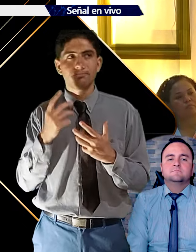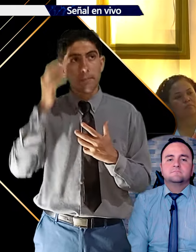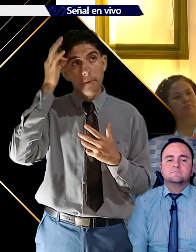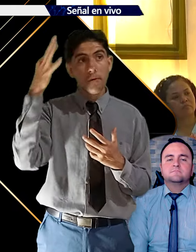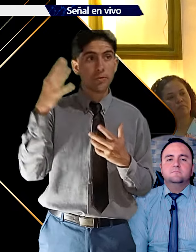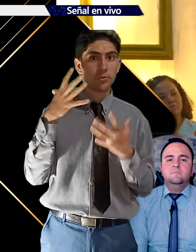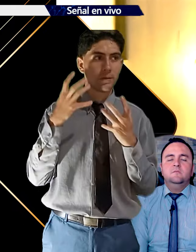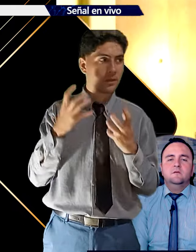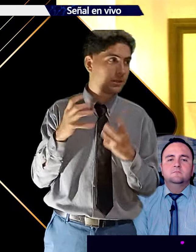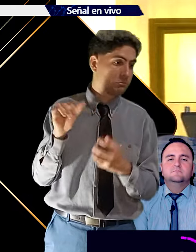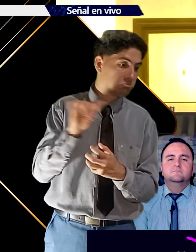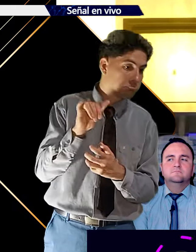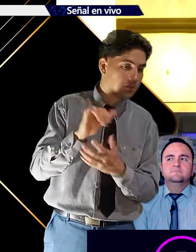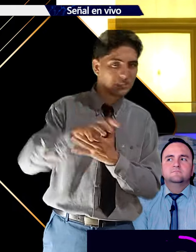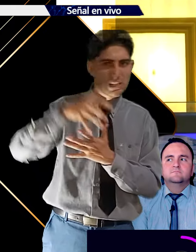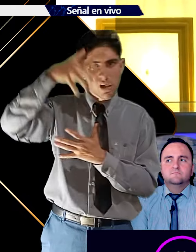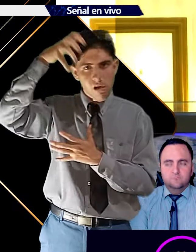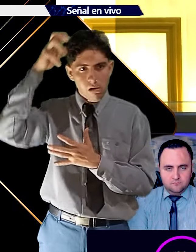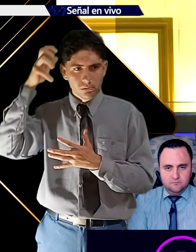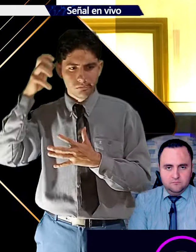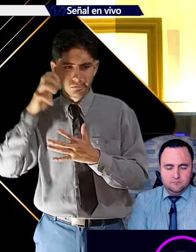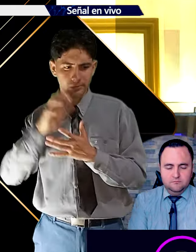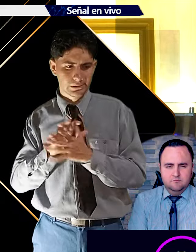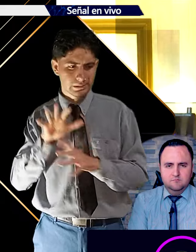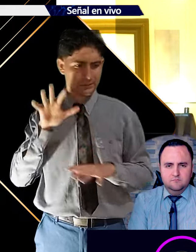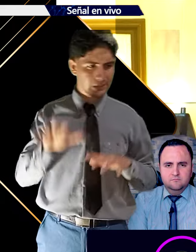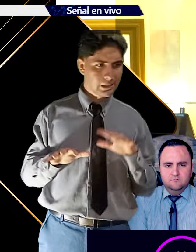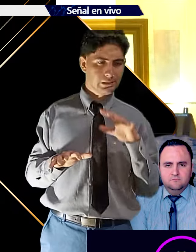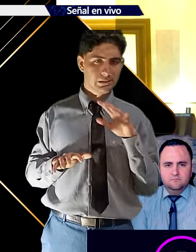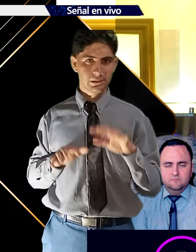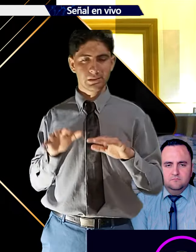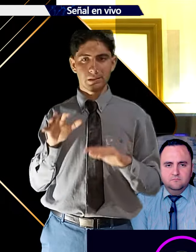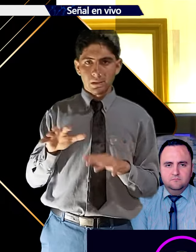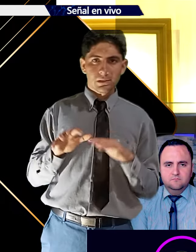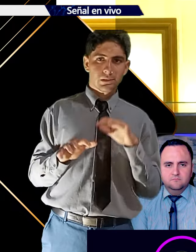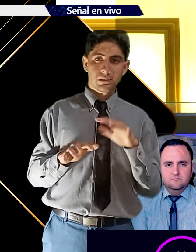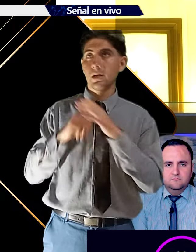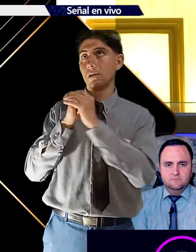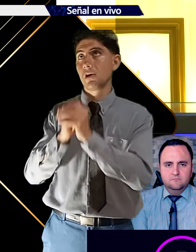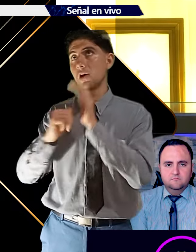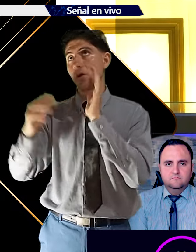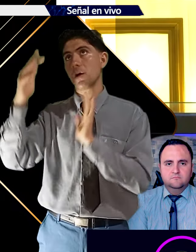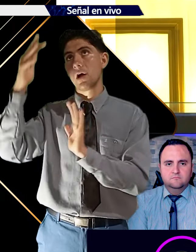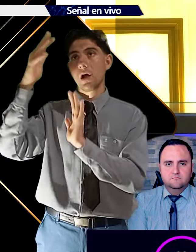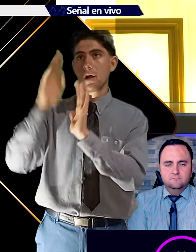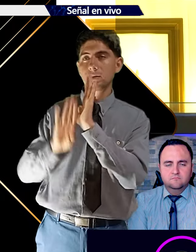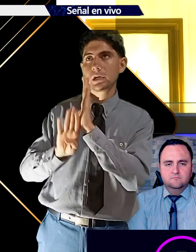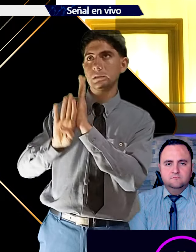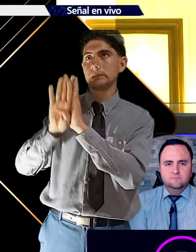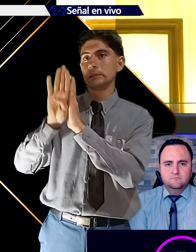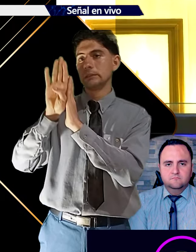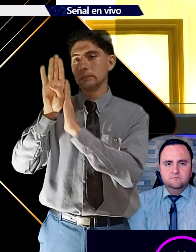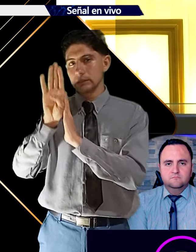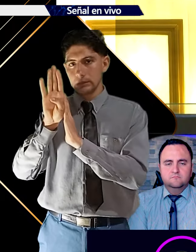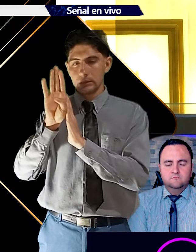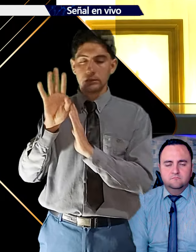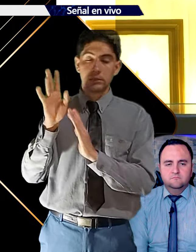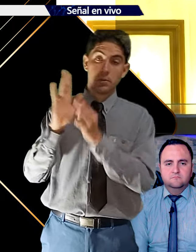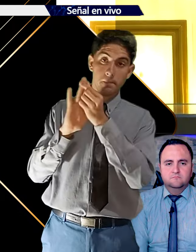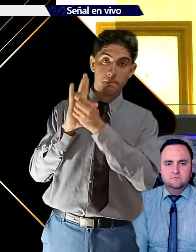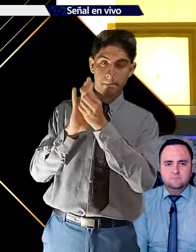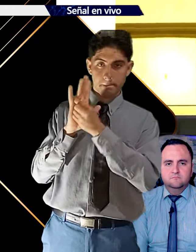comparación que quiero poner en esta mañana. Tal vez tú has intentado ser ese león de la tribu de Judá, Judá. Has intentado una y otra vez